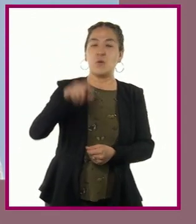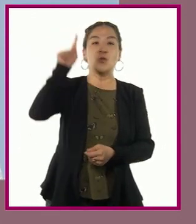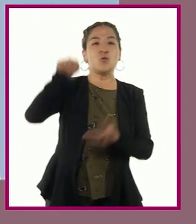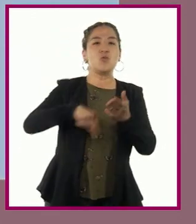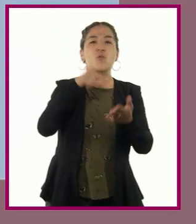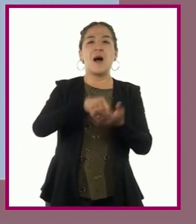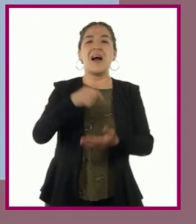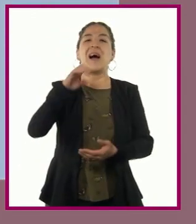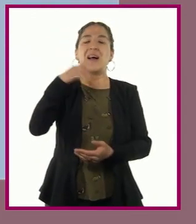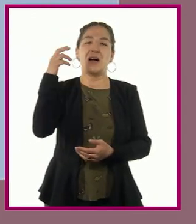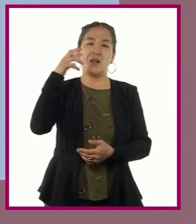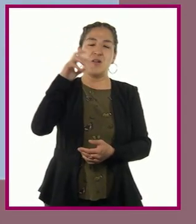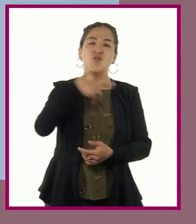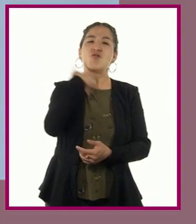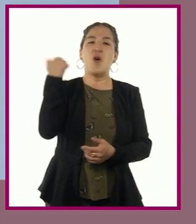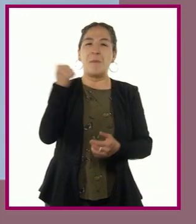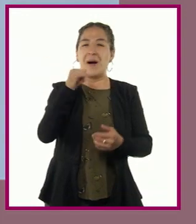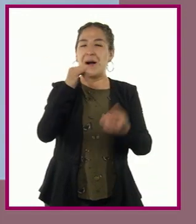Roma.